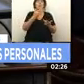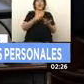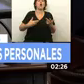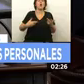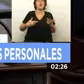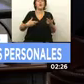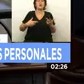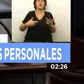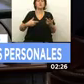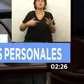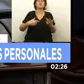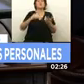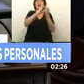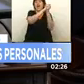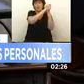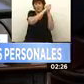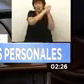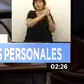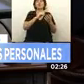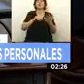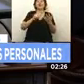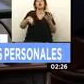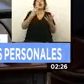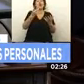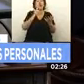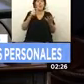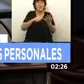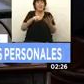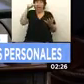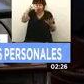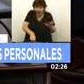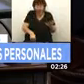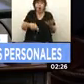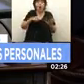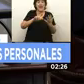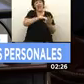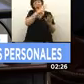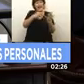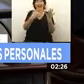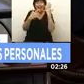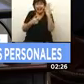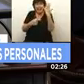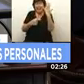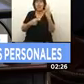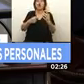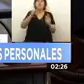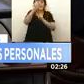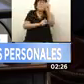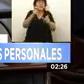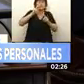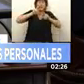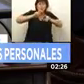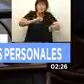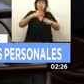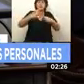presidente alfonsín luego vino el 2001 y ahora vamos a enfrentar un quinto Éxodo de científicos que se van a ir del